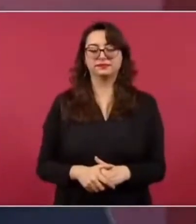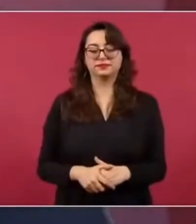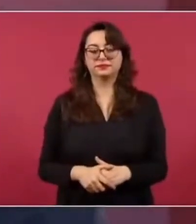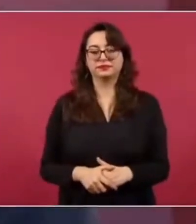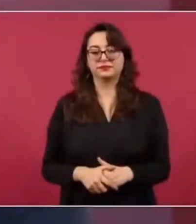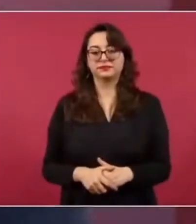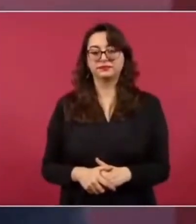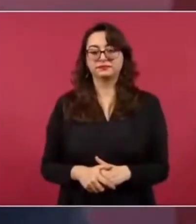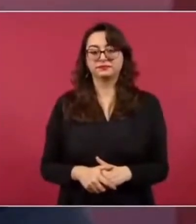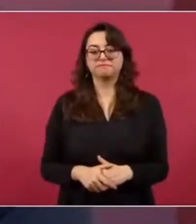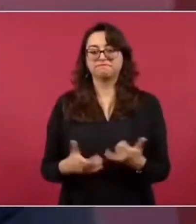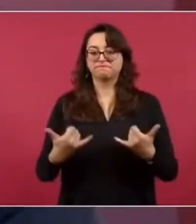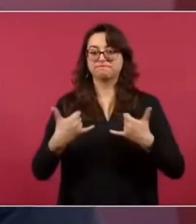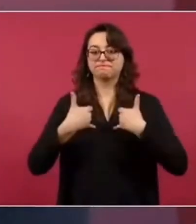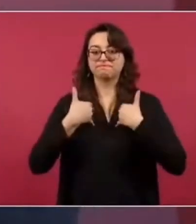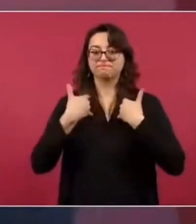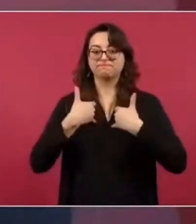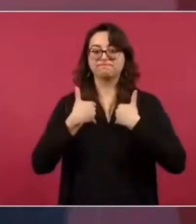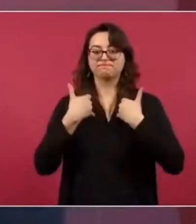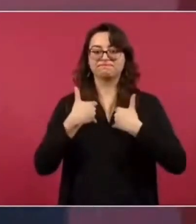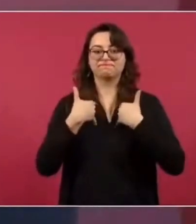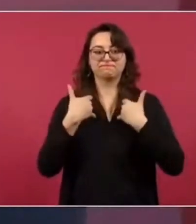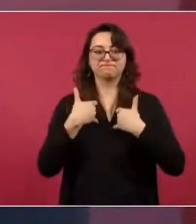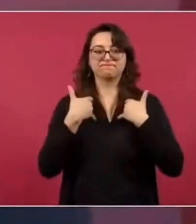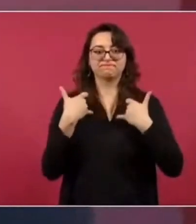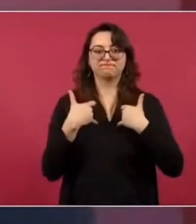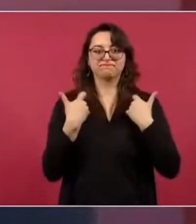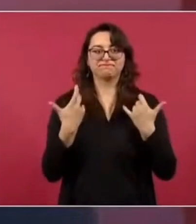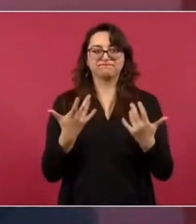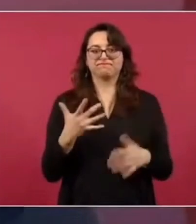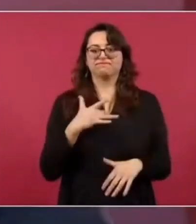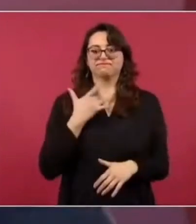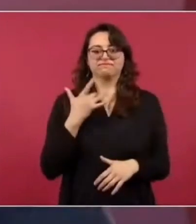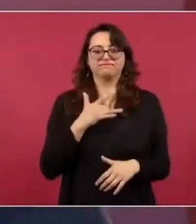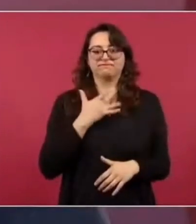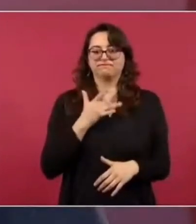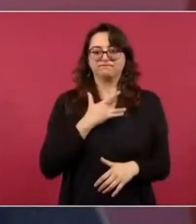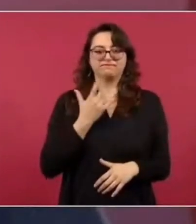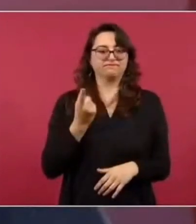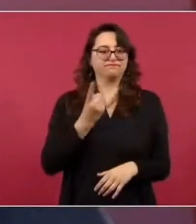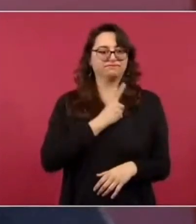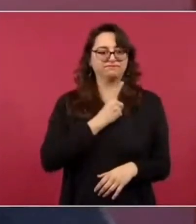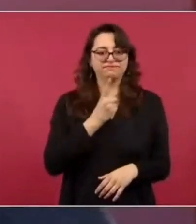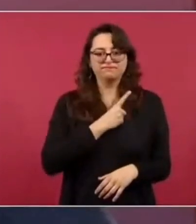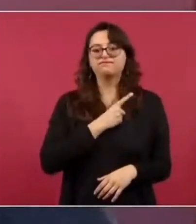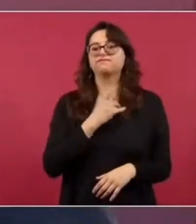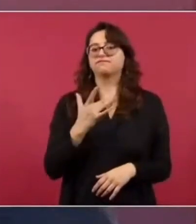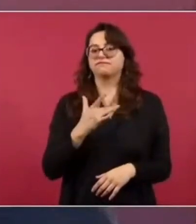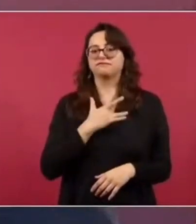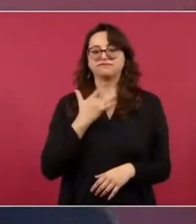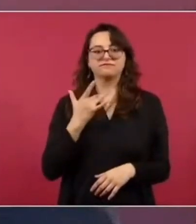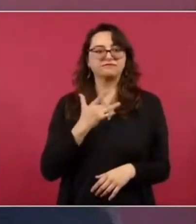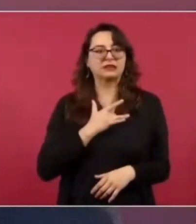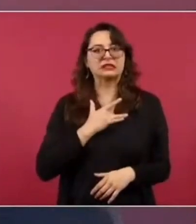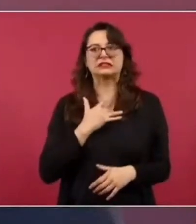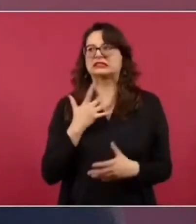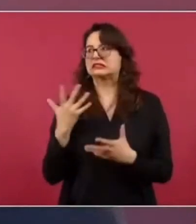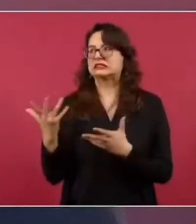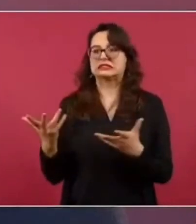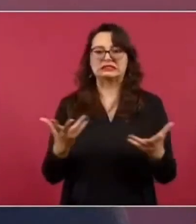que ha llevado a que los jóvenes se sientan solos, abandonados,